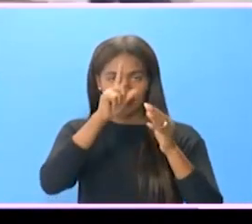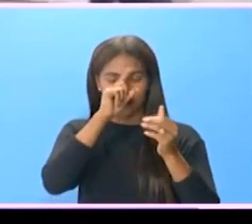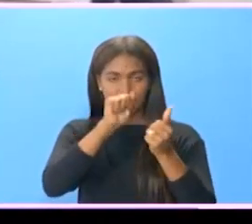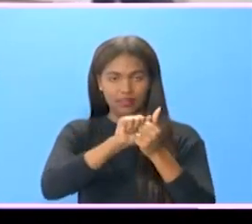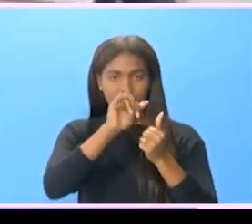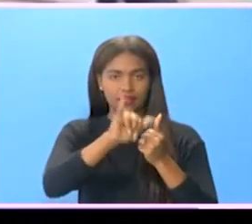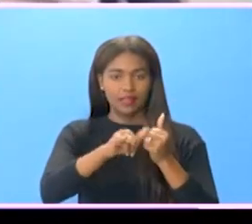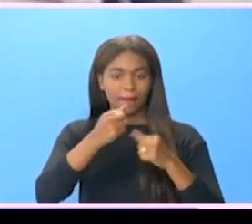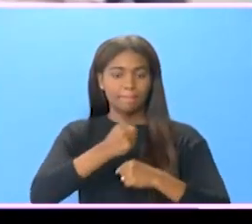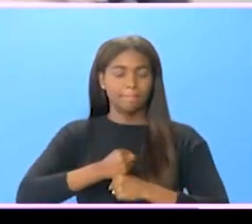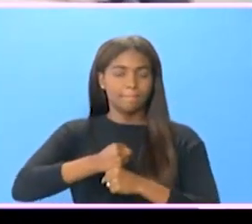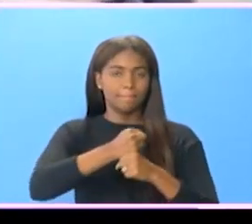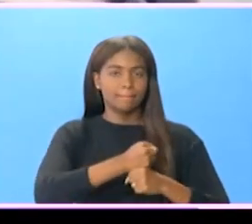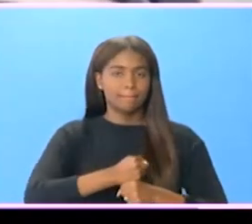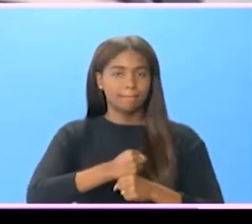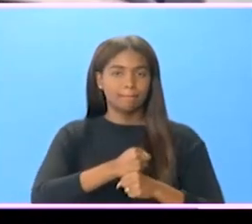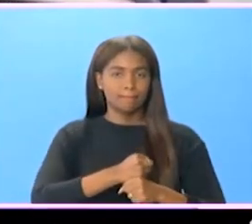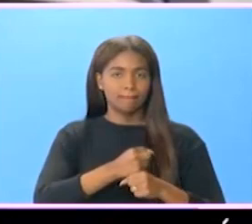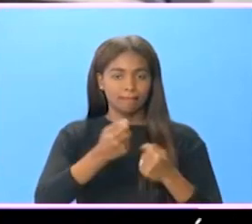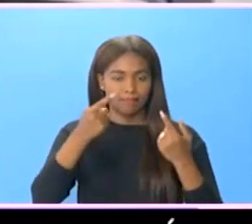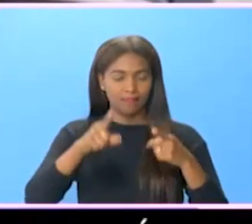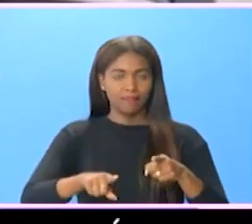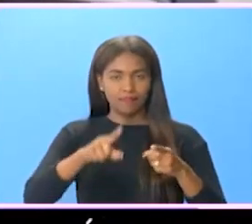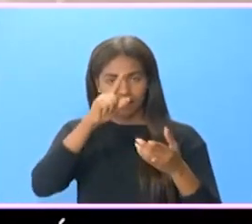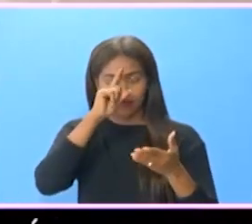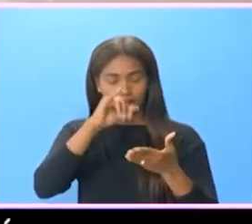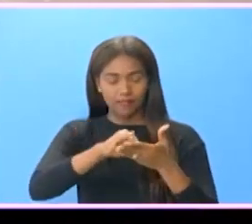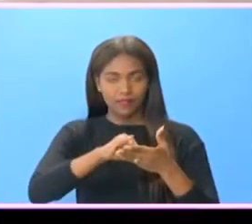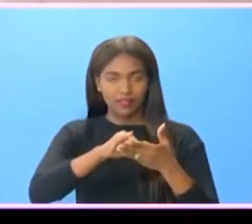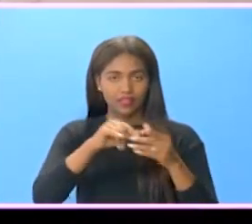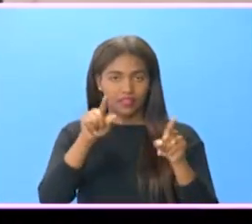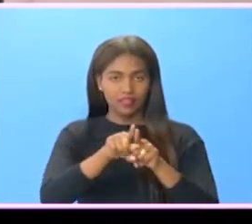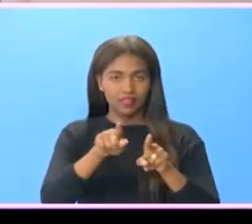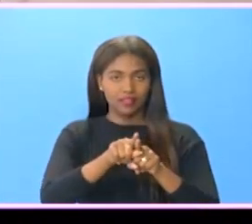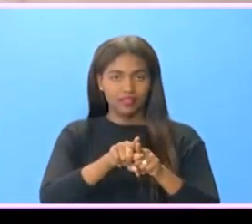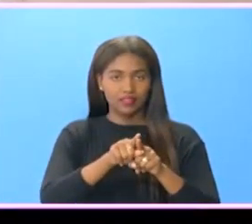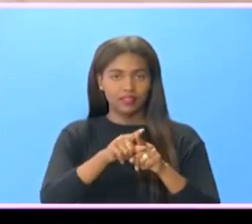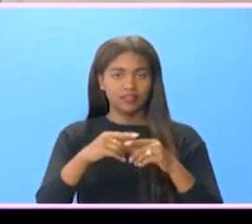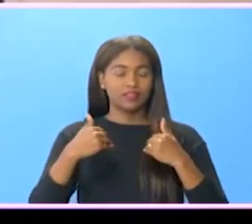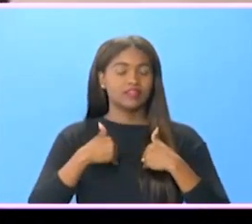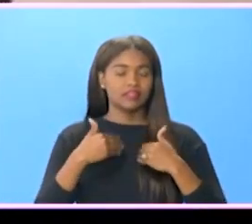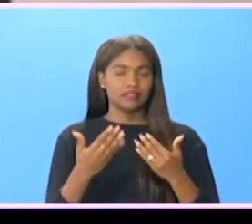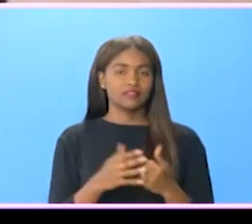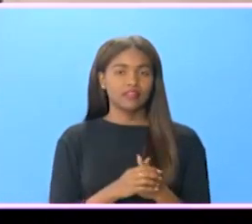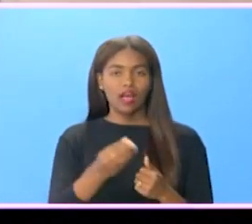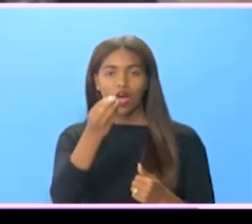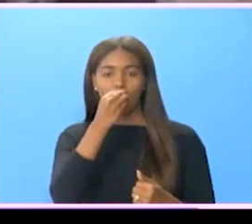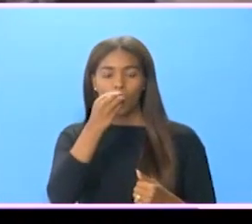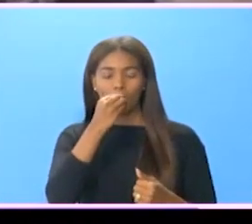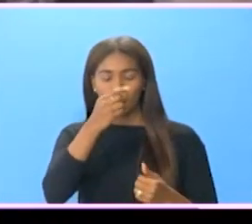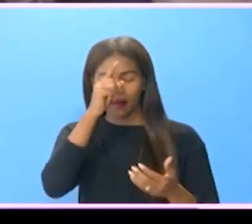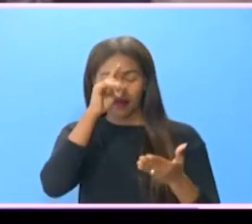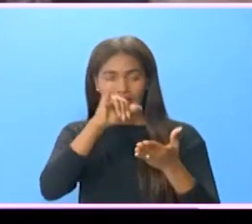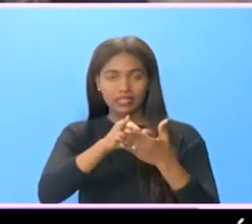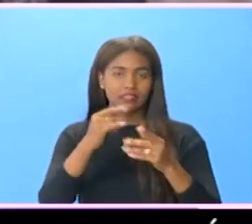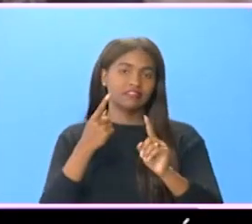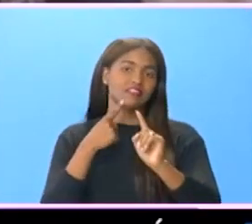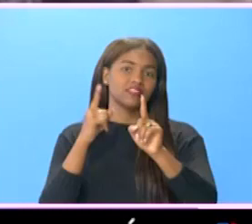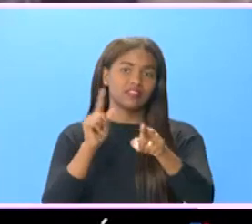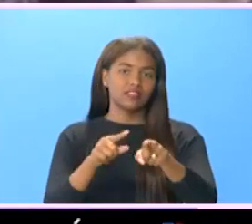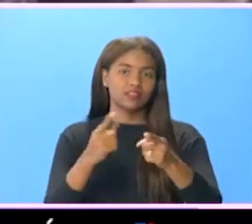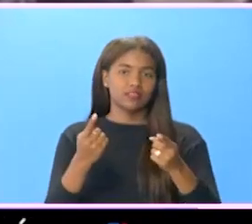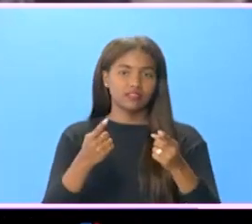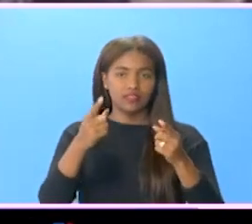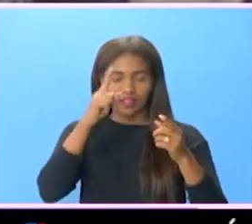agrícolas, protección del medio ambiente, almacenamiento y buenas prácticas de manipulación de alimentos, instrucción, dinámica